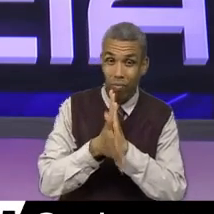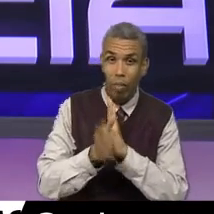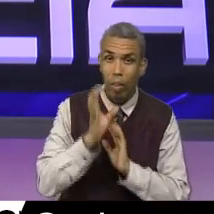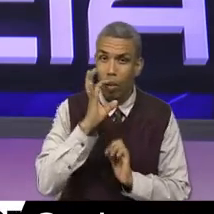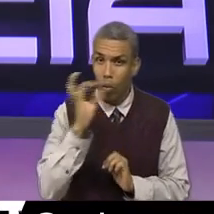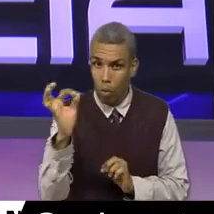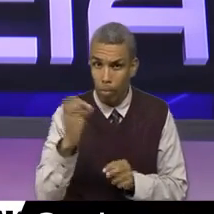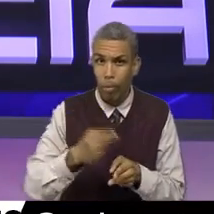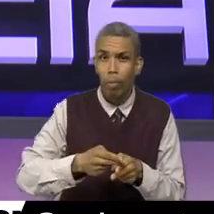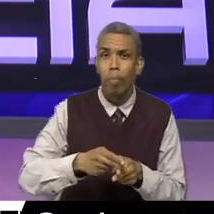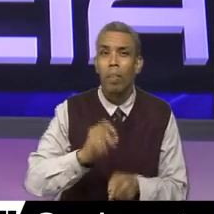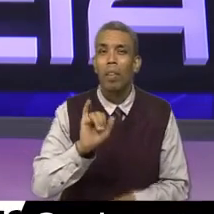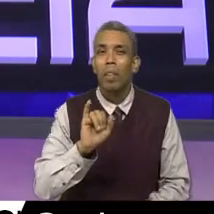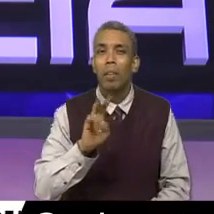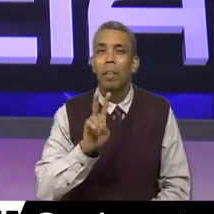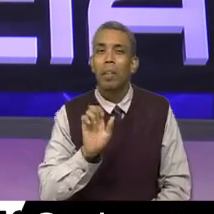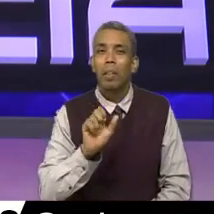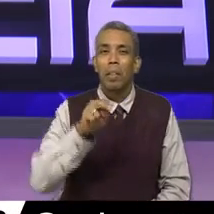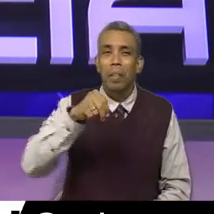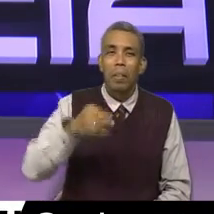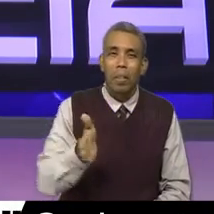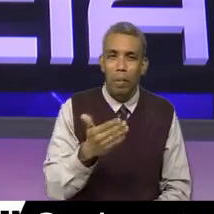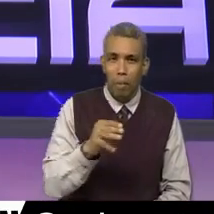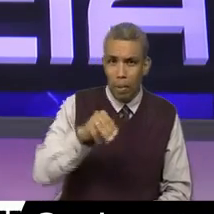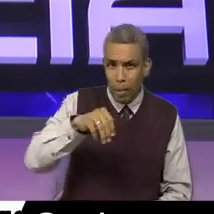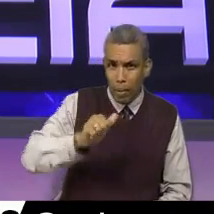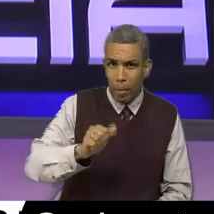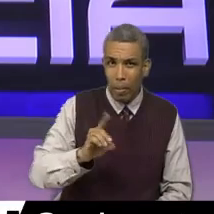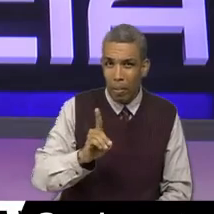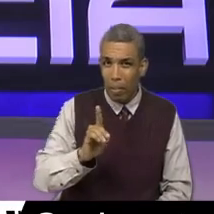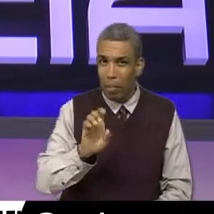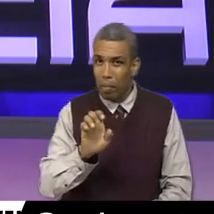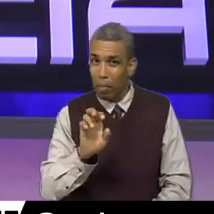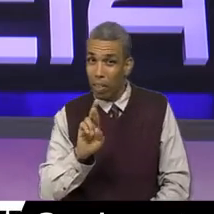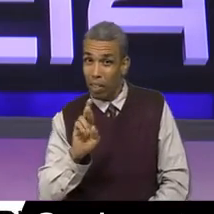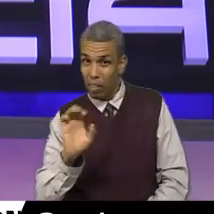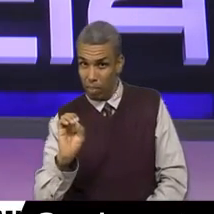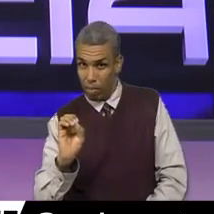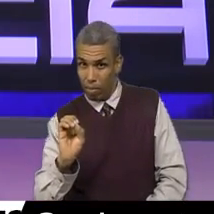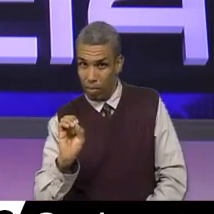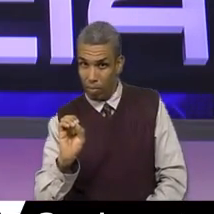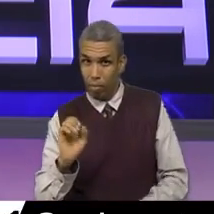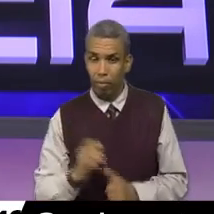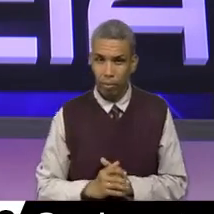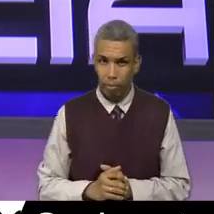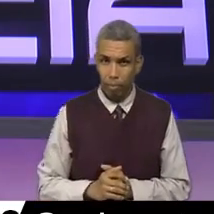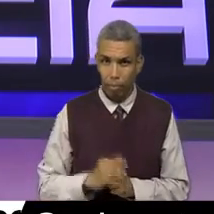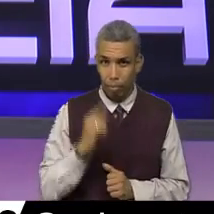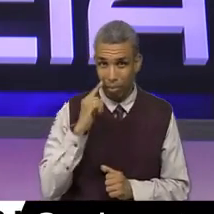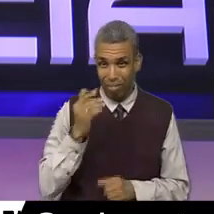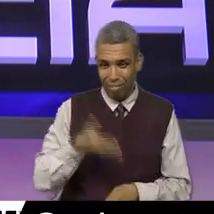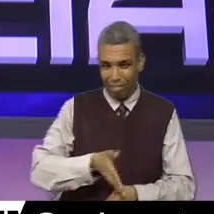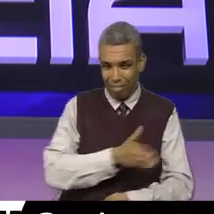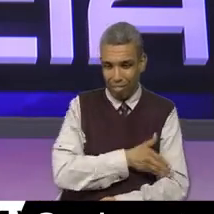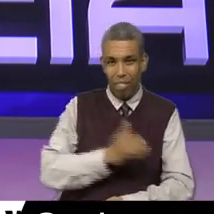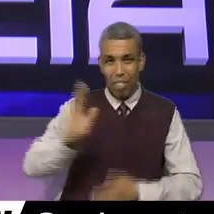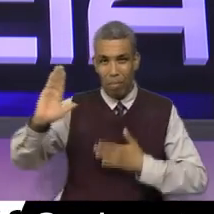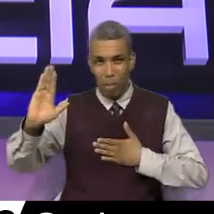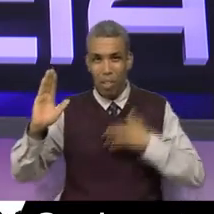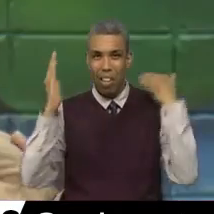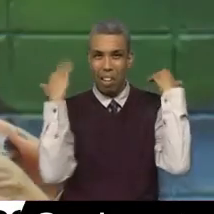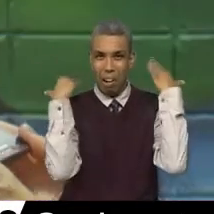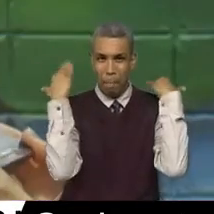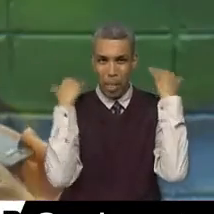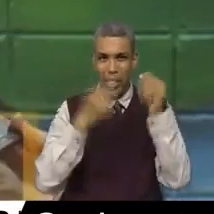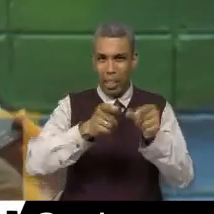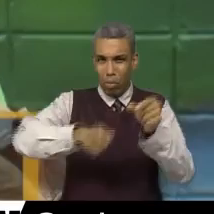Iván Madero, presidente de Credos, aseguró que el Estado ha incumplido con la sustitución de cultivos ilícitos de esta zona del país.